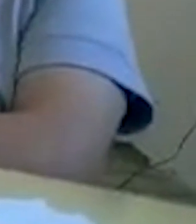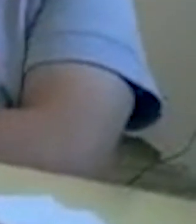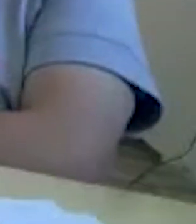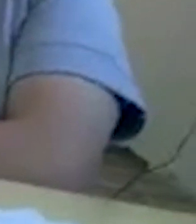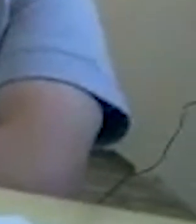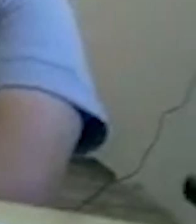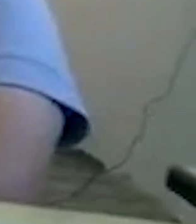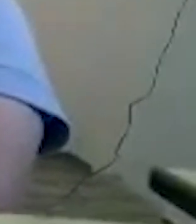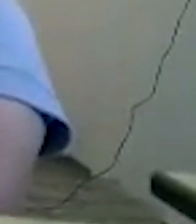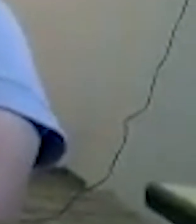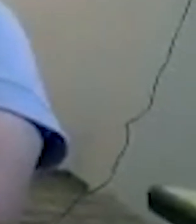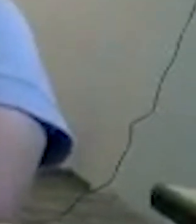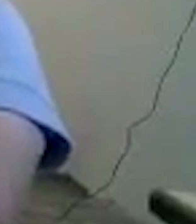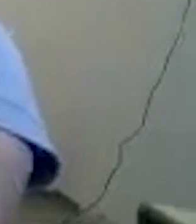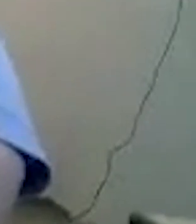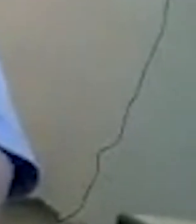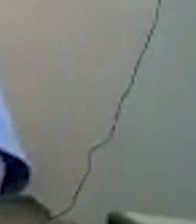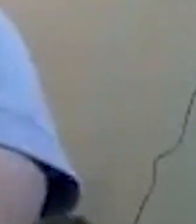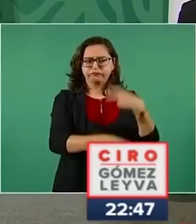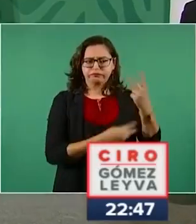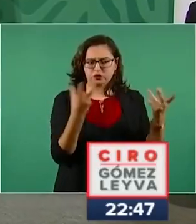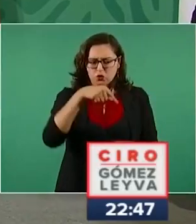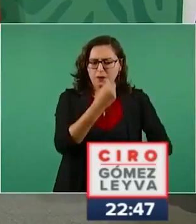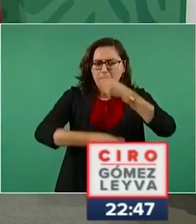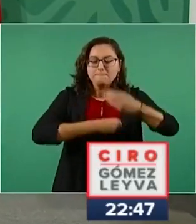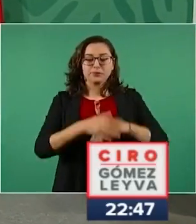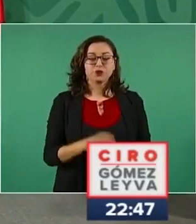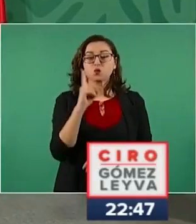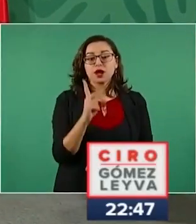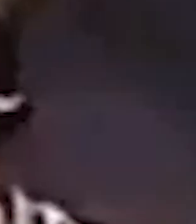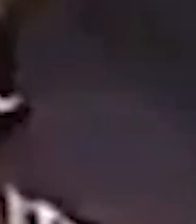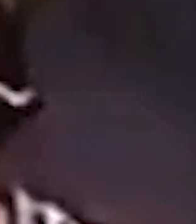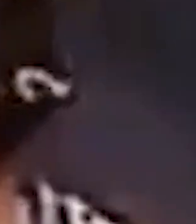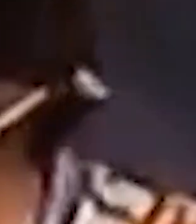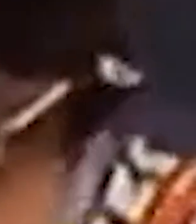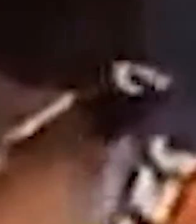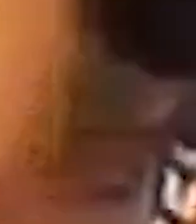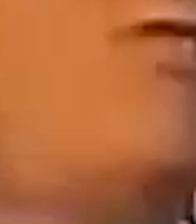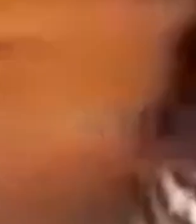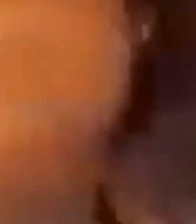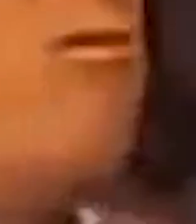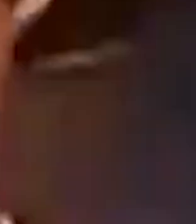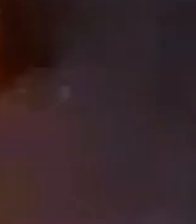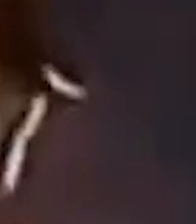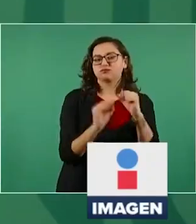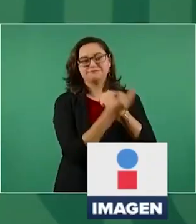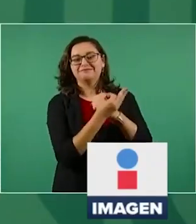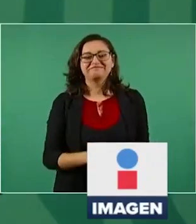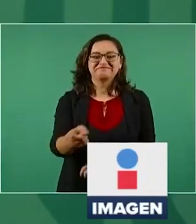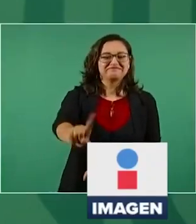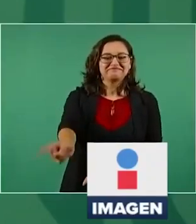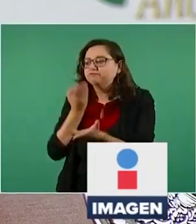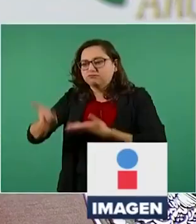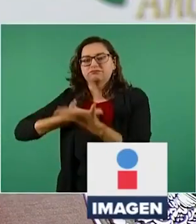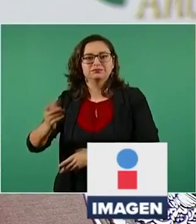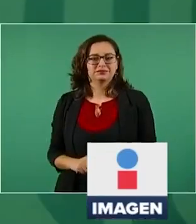libro en unos 10 maldecidísimos años. Además, el libro contiene páginas rascabueles para que puedas percibir el olor a naftalina, polilla